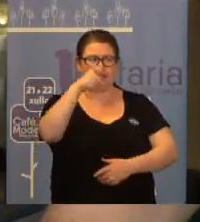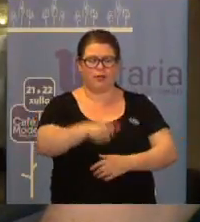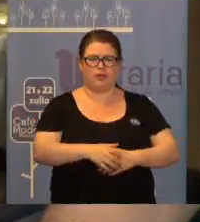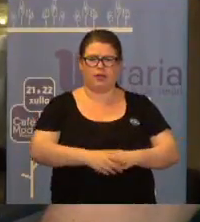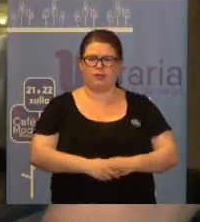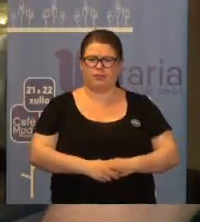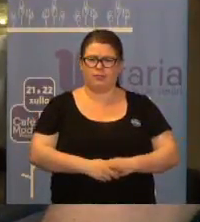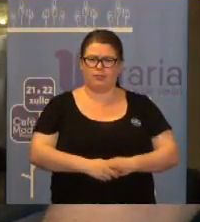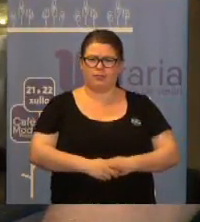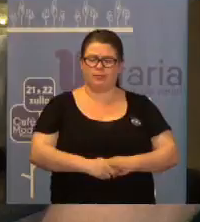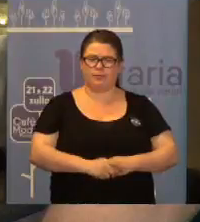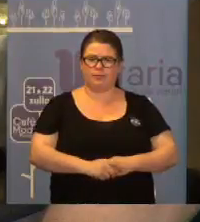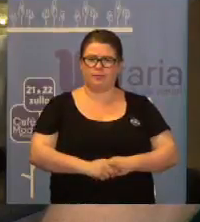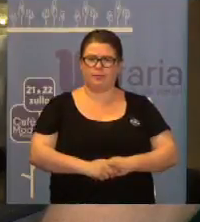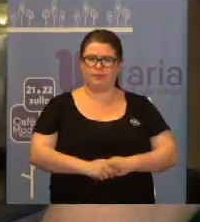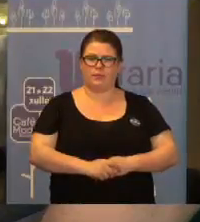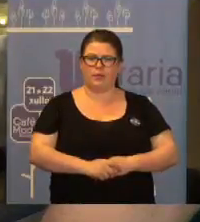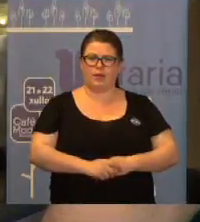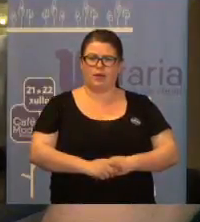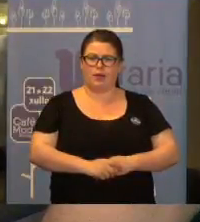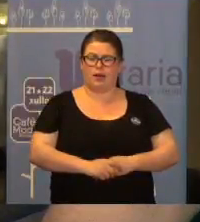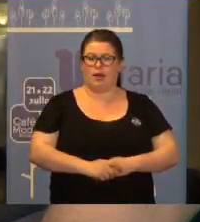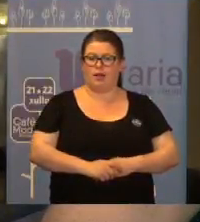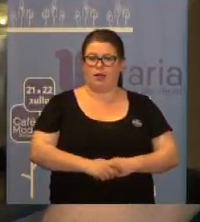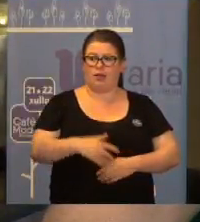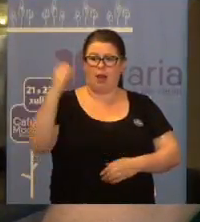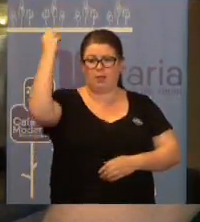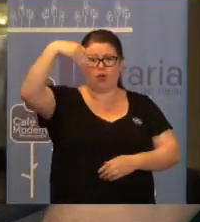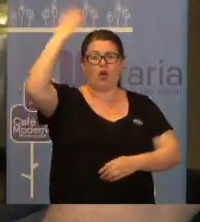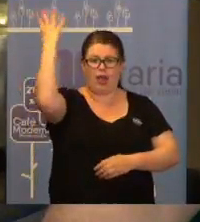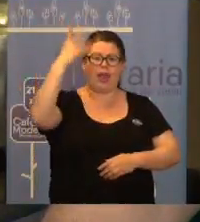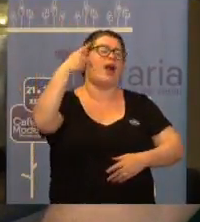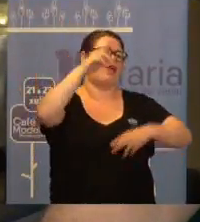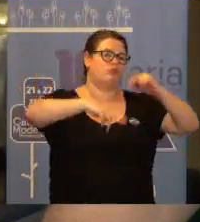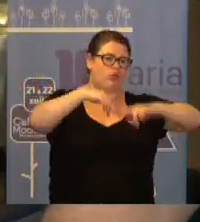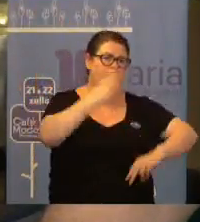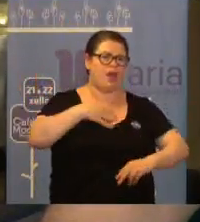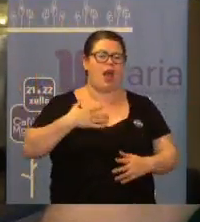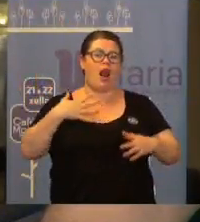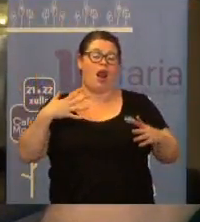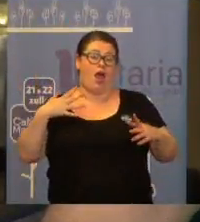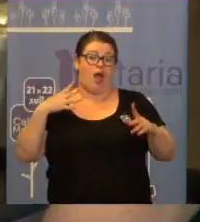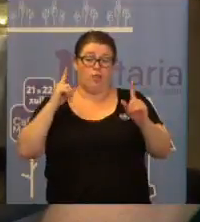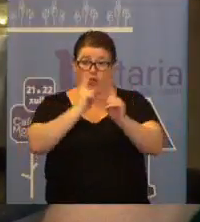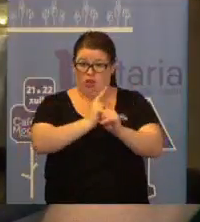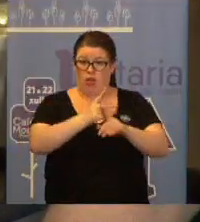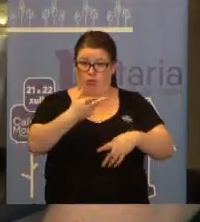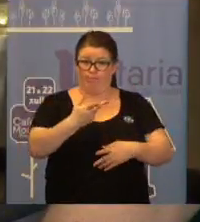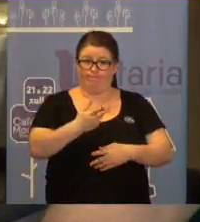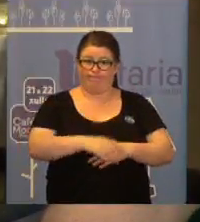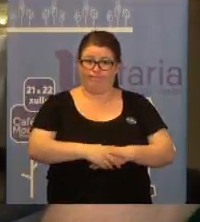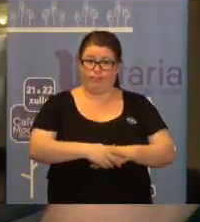desde a mitoloxía que quera construir, non? Pero está claro que desde a oposición ao que temos,